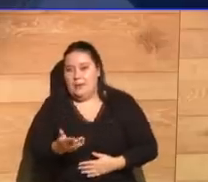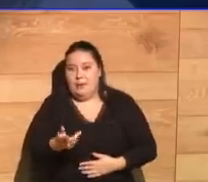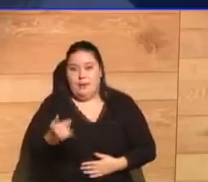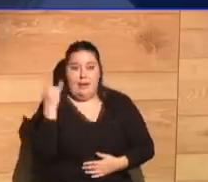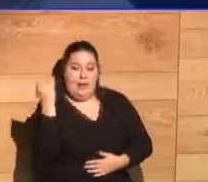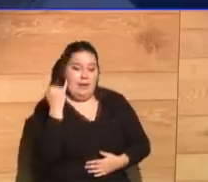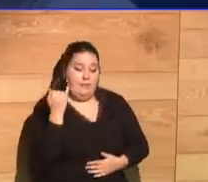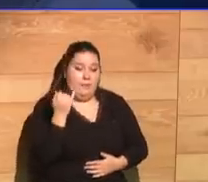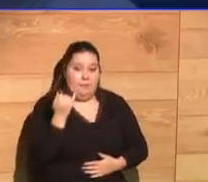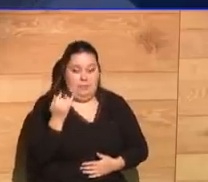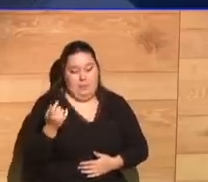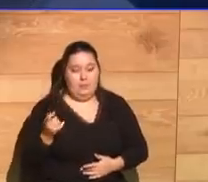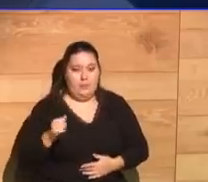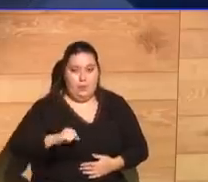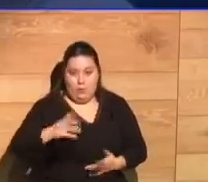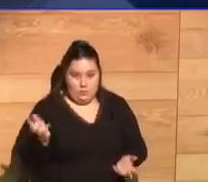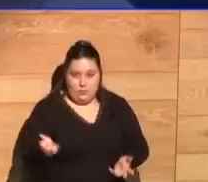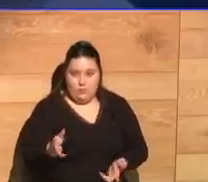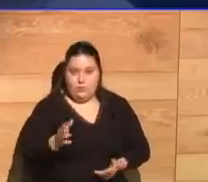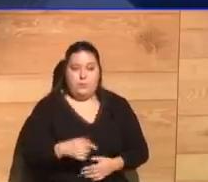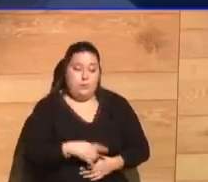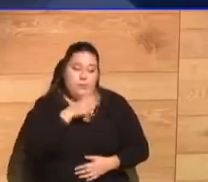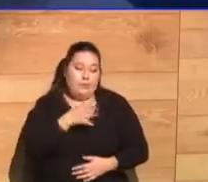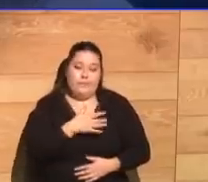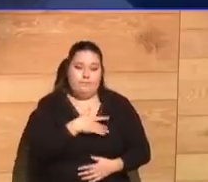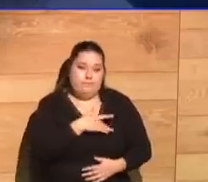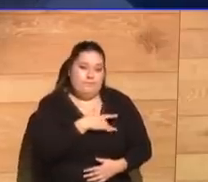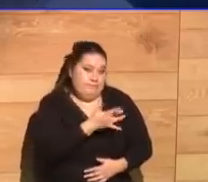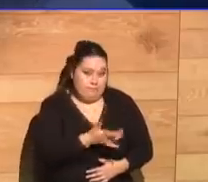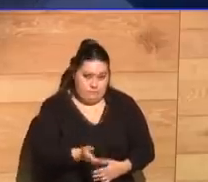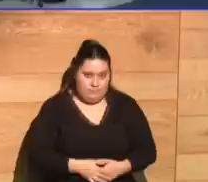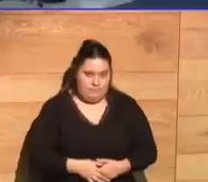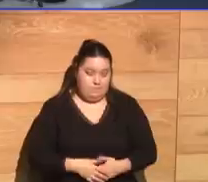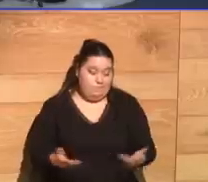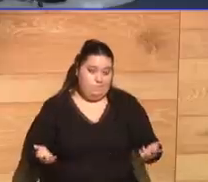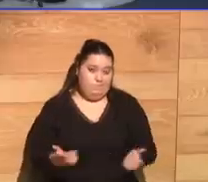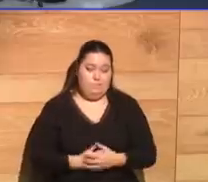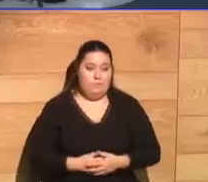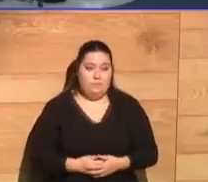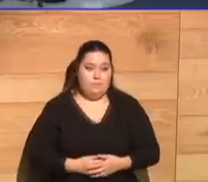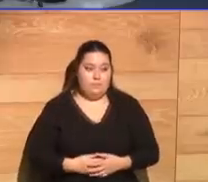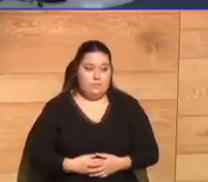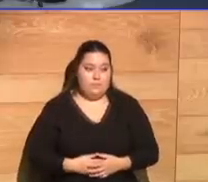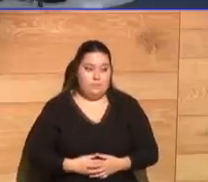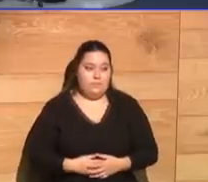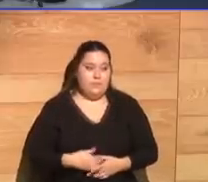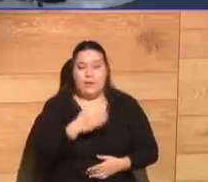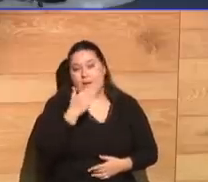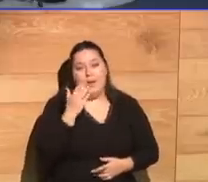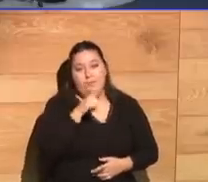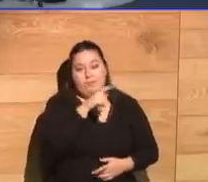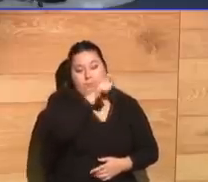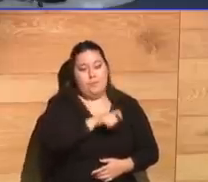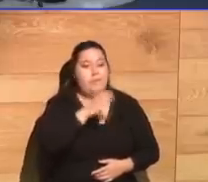Siguel, prefería perjudicar a su jefe, porque le tenía muchísimo cariño a Siguel. No me extraña. Siguel se hacía mucho de querer. Era una persona muy muy buena. Era cariñoso. Era